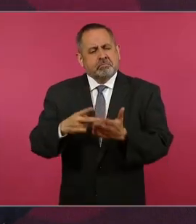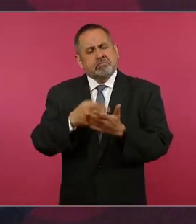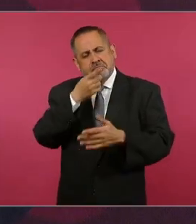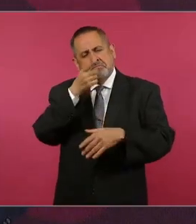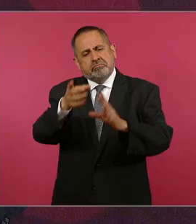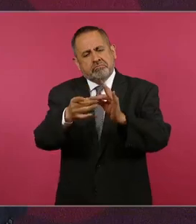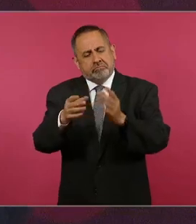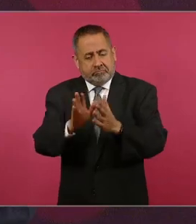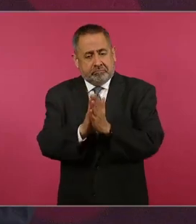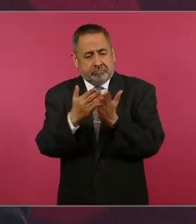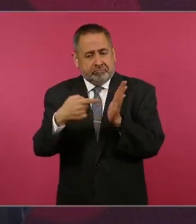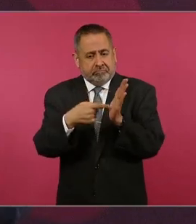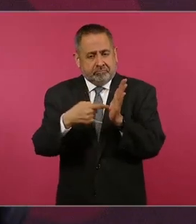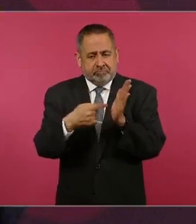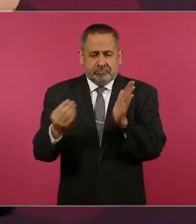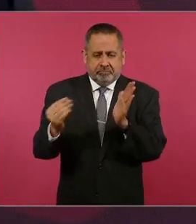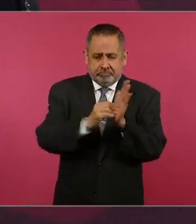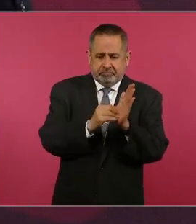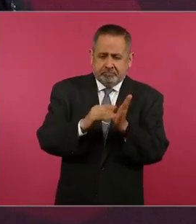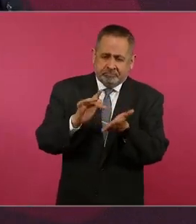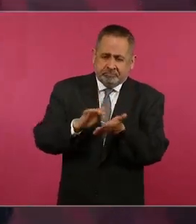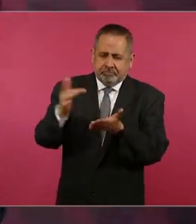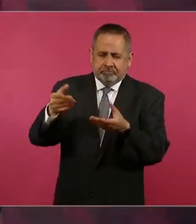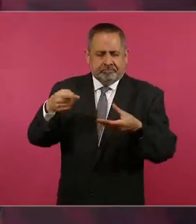aquí lo digo